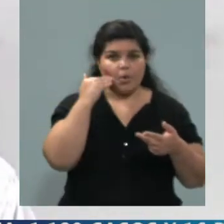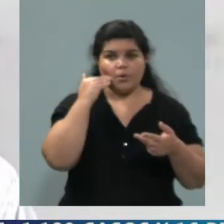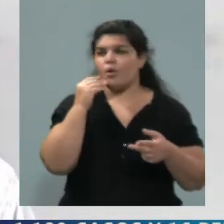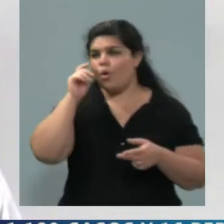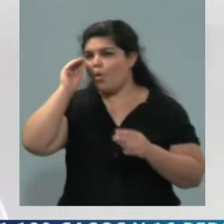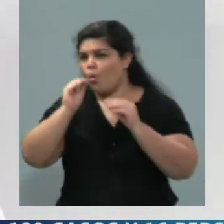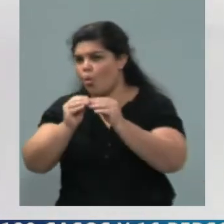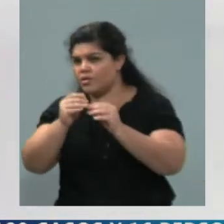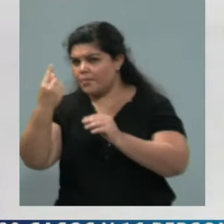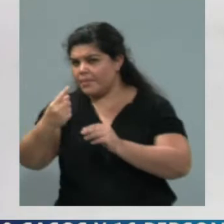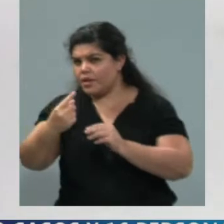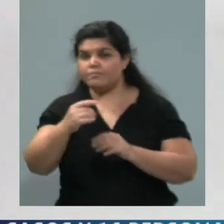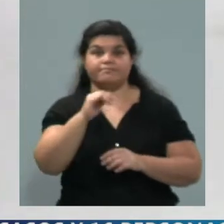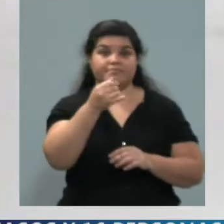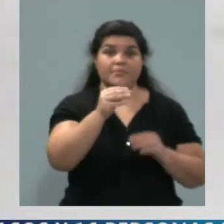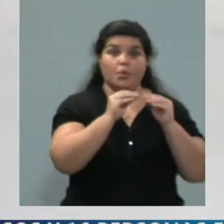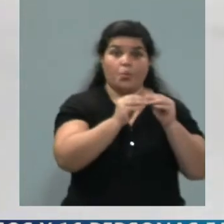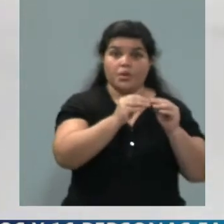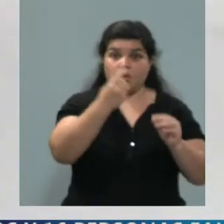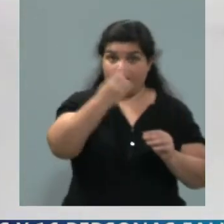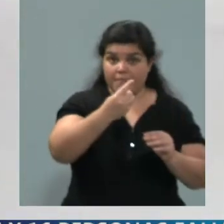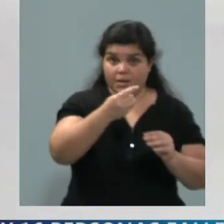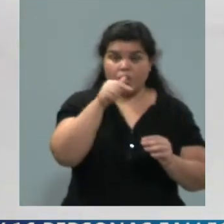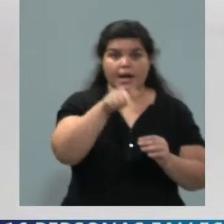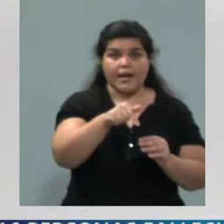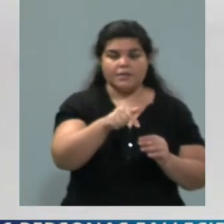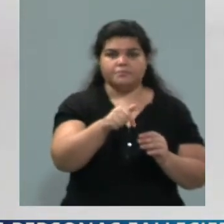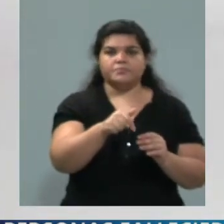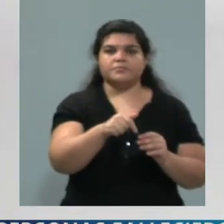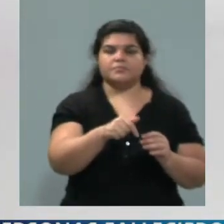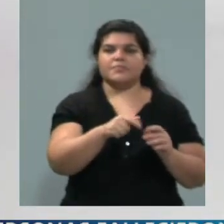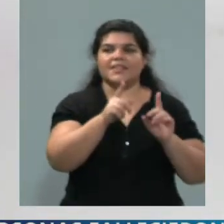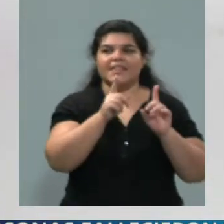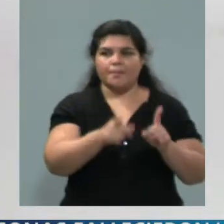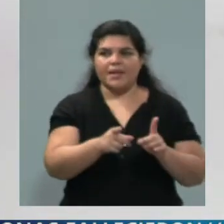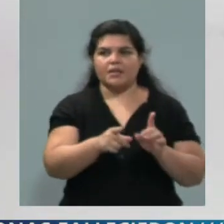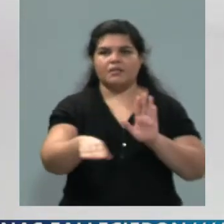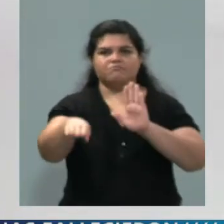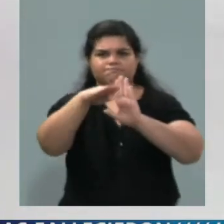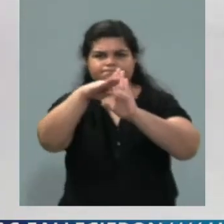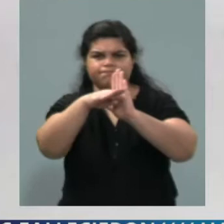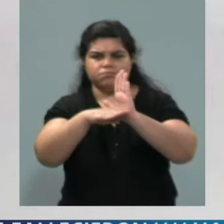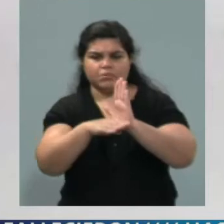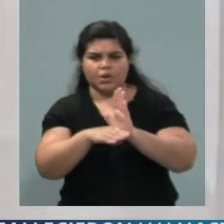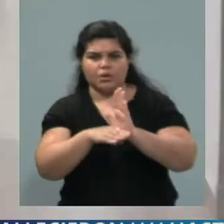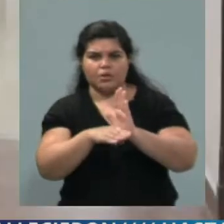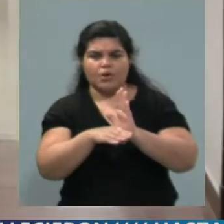sí. Vino acompañado la sentencia con recomendaciones concretas en relación a